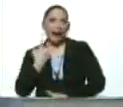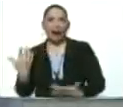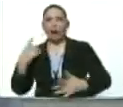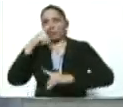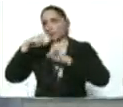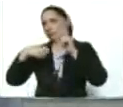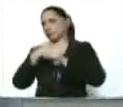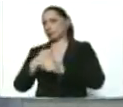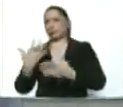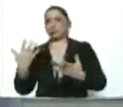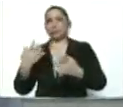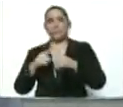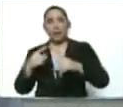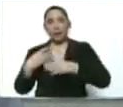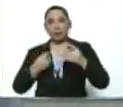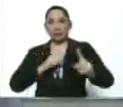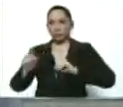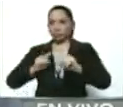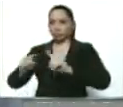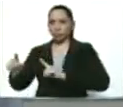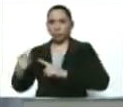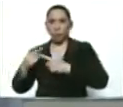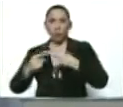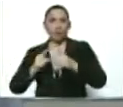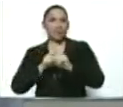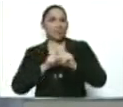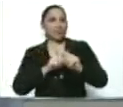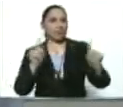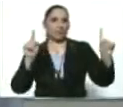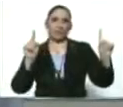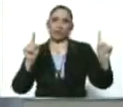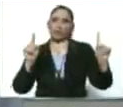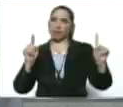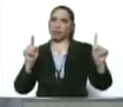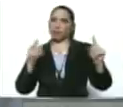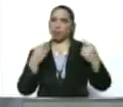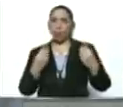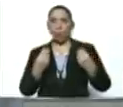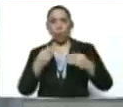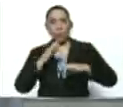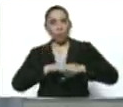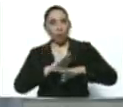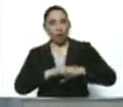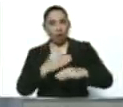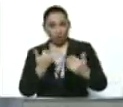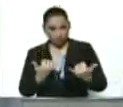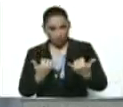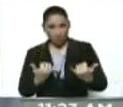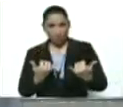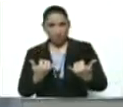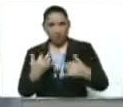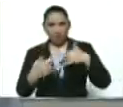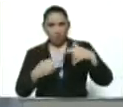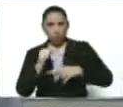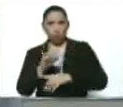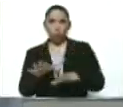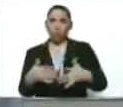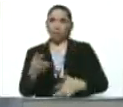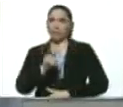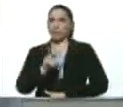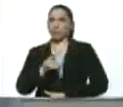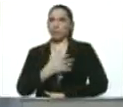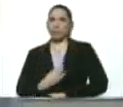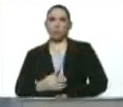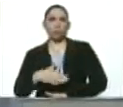evacuar alguna diligencia. Cosa diferente como ocurre en esta época, cuando en Venezuela